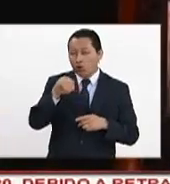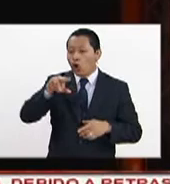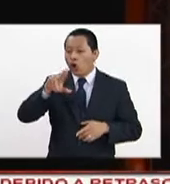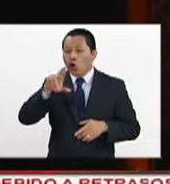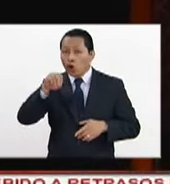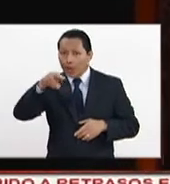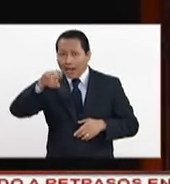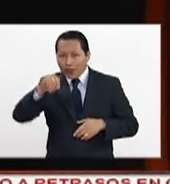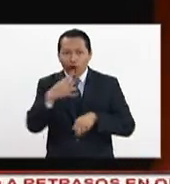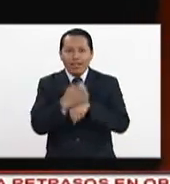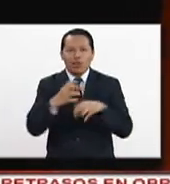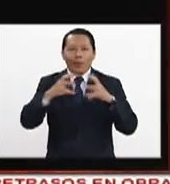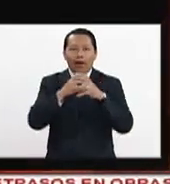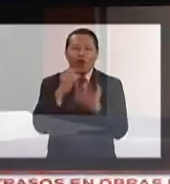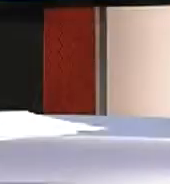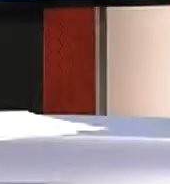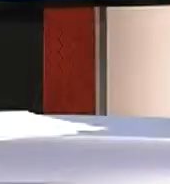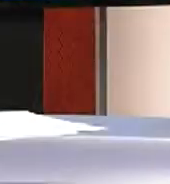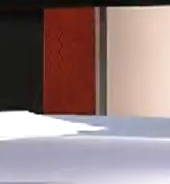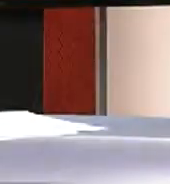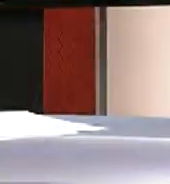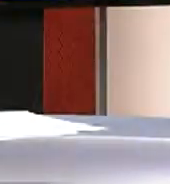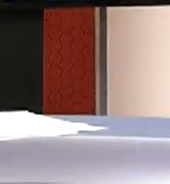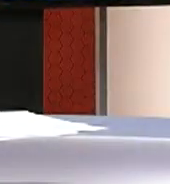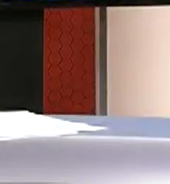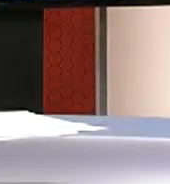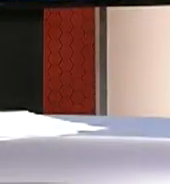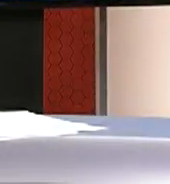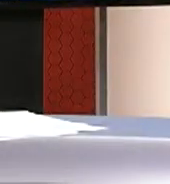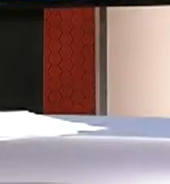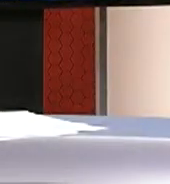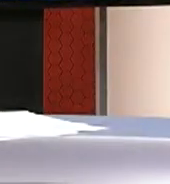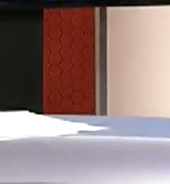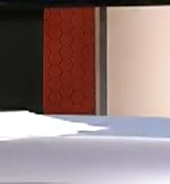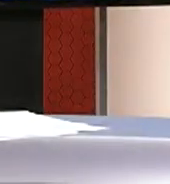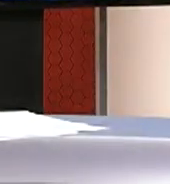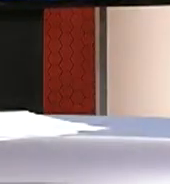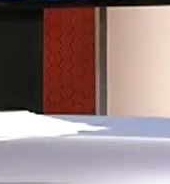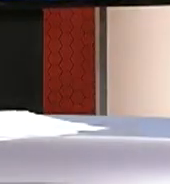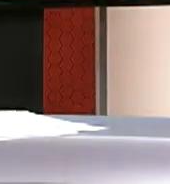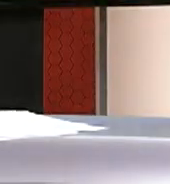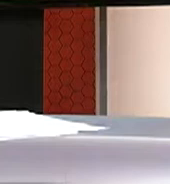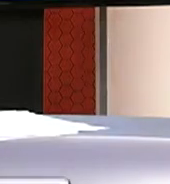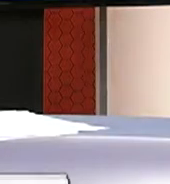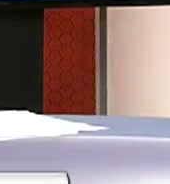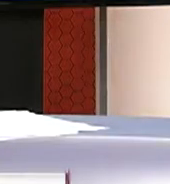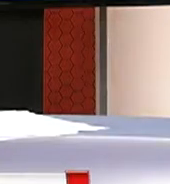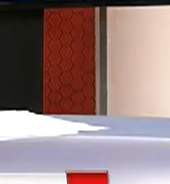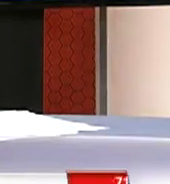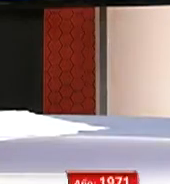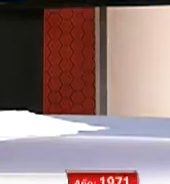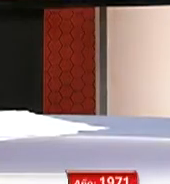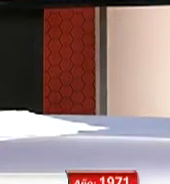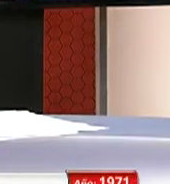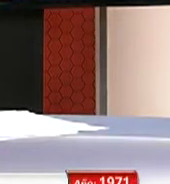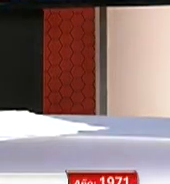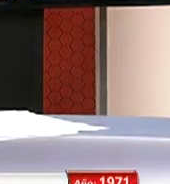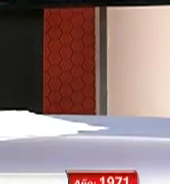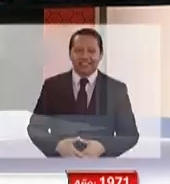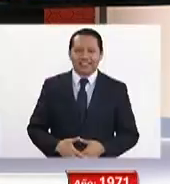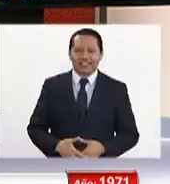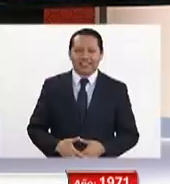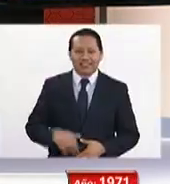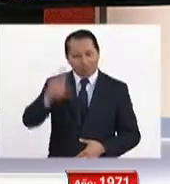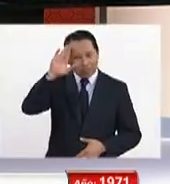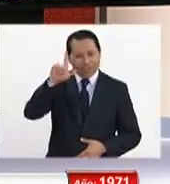consigue su quinto Balón de Oro. Imagen espectacular, ¿verdad? Jorge Rubio, gracias a usted por su atención. Gracias a Miguel González,